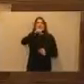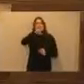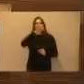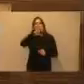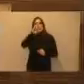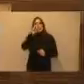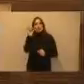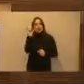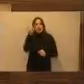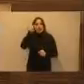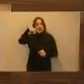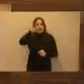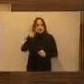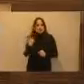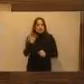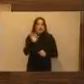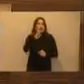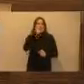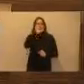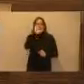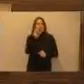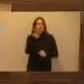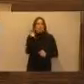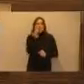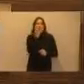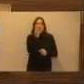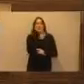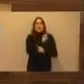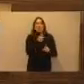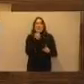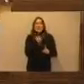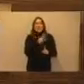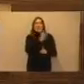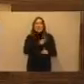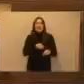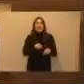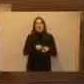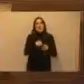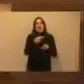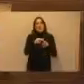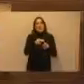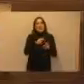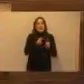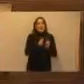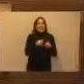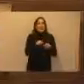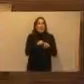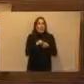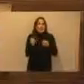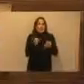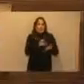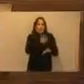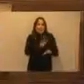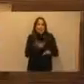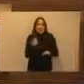Tampoco le gustó. Usted nos acusó de convertir la política en un basurero por preguntarle sobre ello. La pasada semana le preguntamos por el